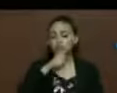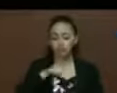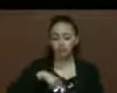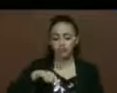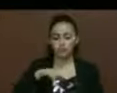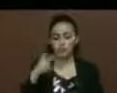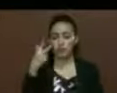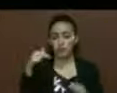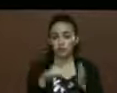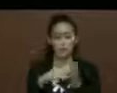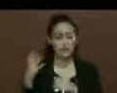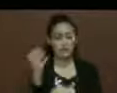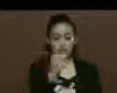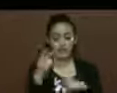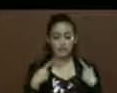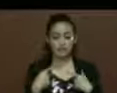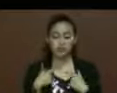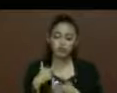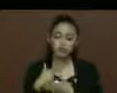8.500